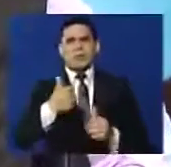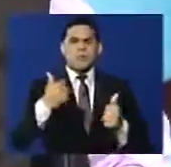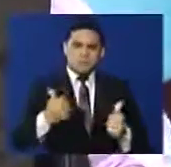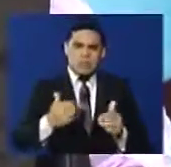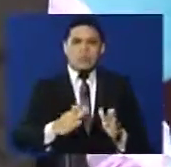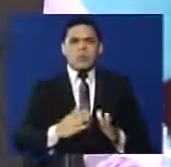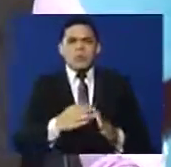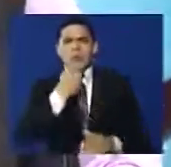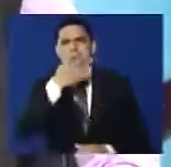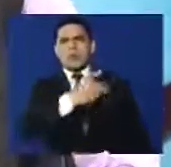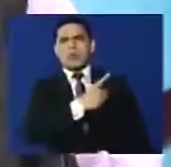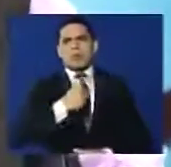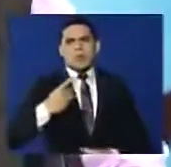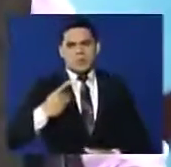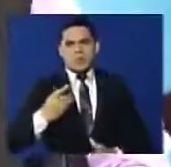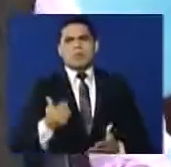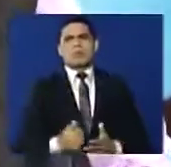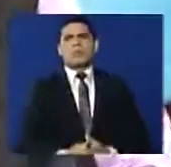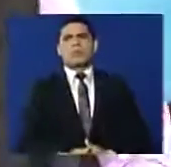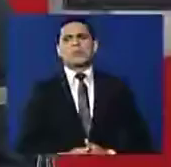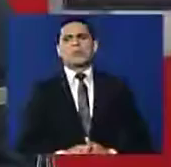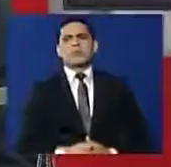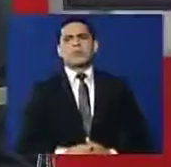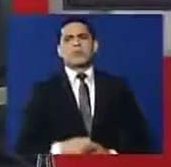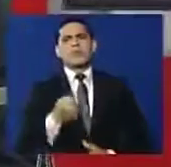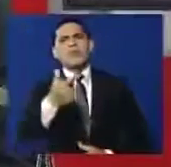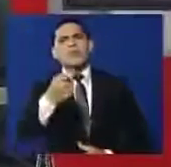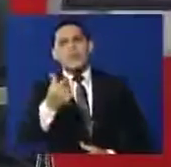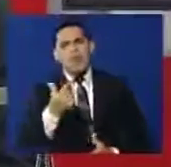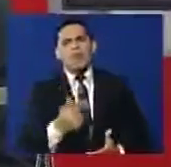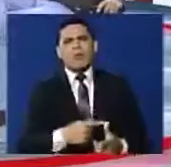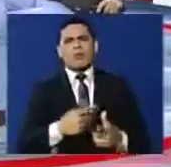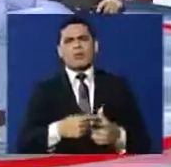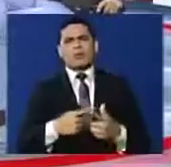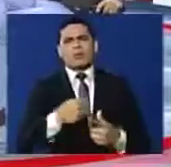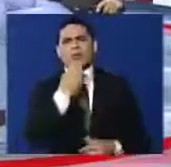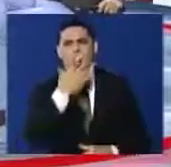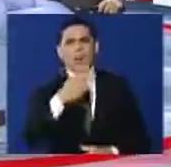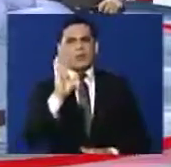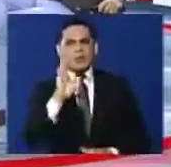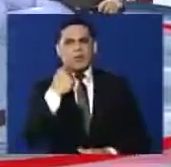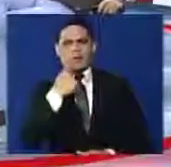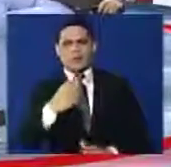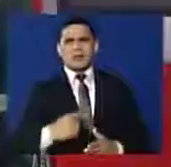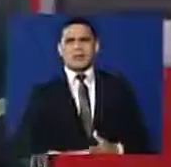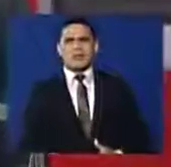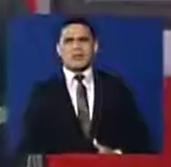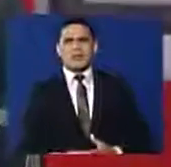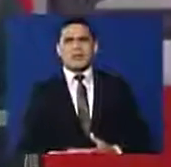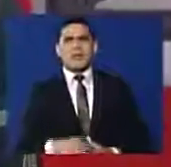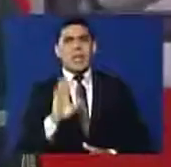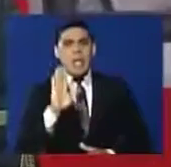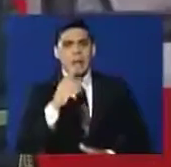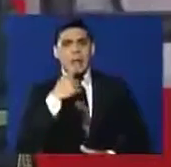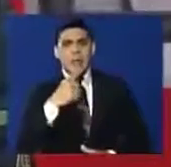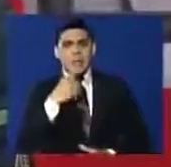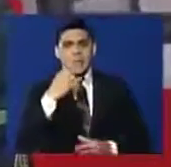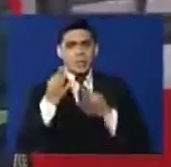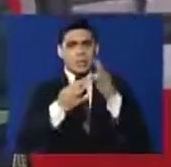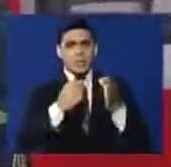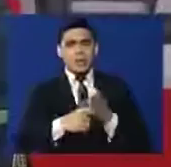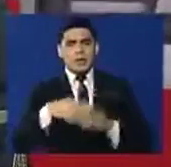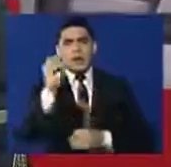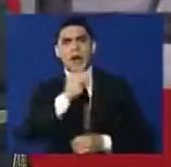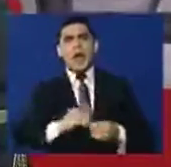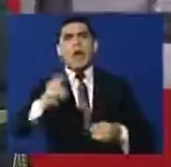bien intencionado. Ha sido muy bien, ha sido muy bien promovido. Bueno, vale, porque cuando pero si tú... las Naciones